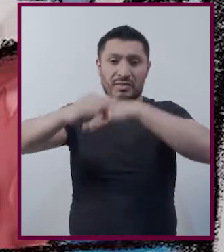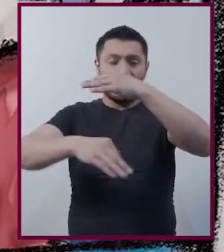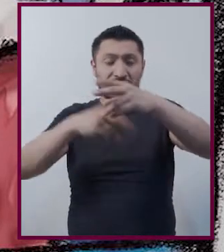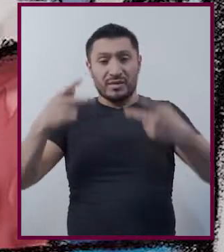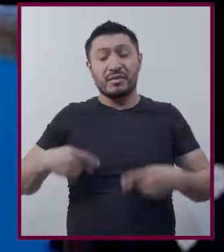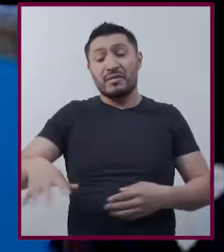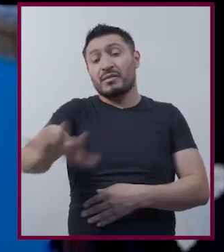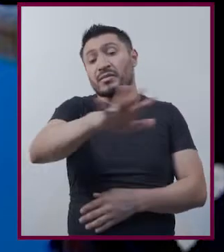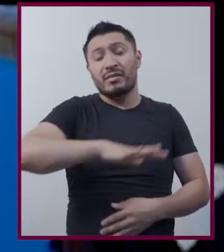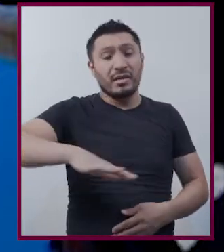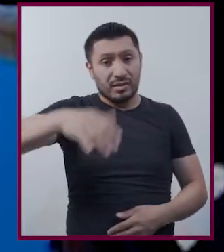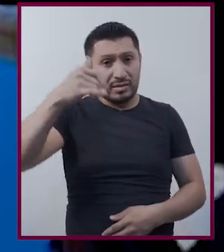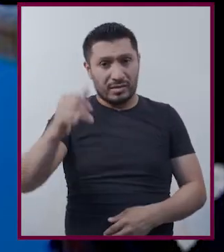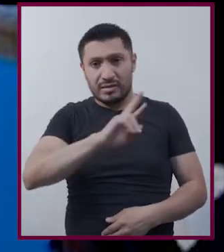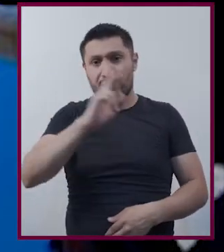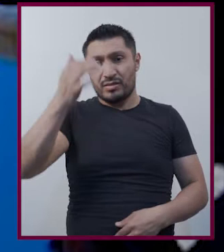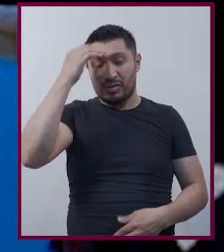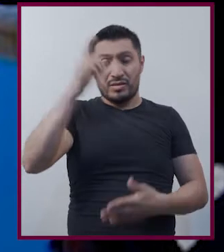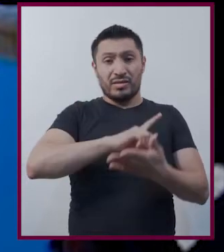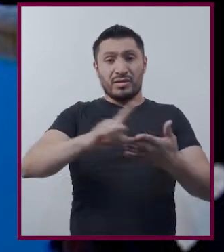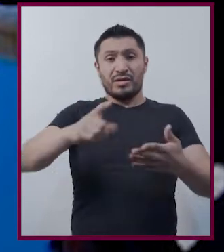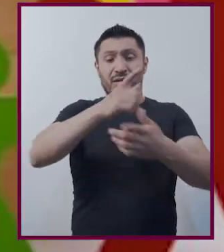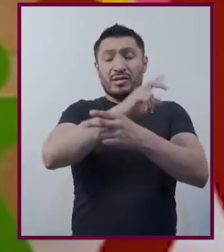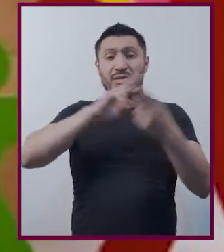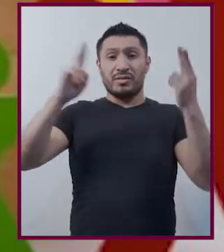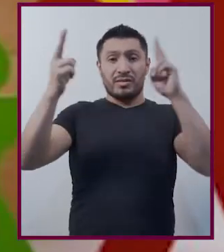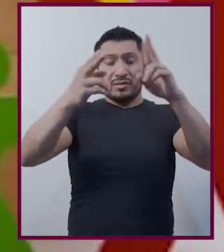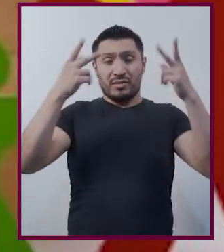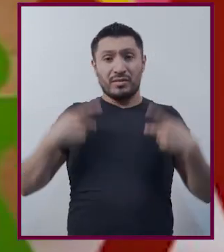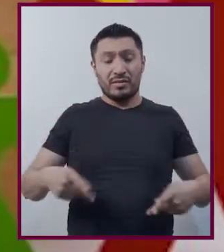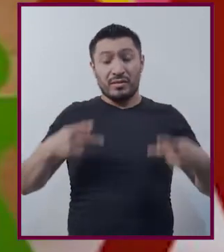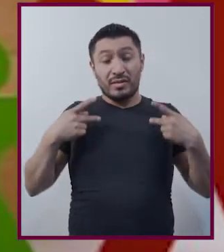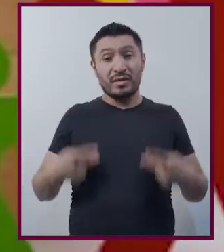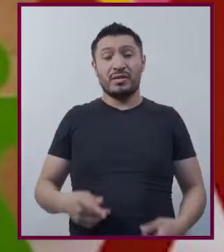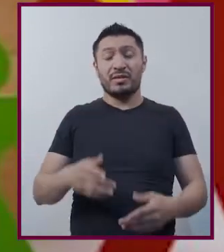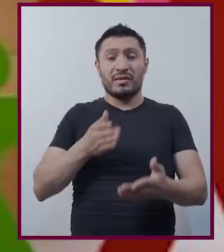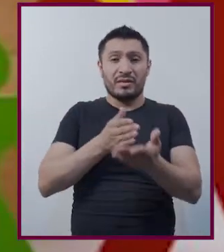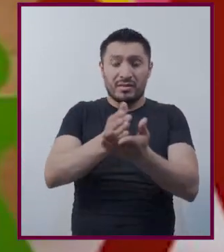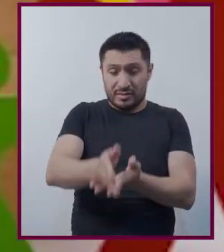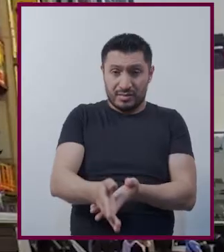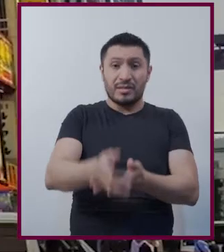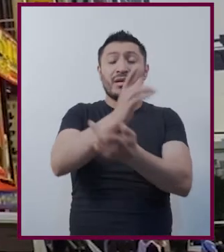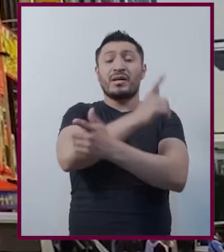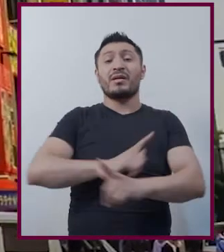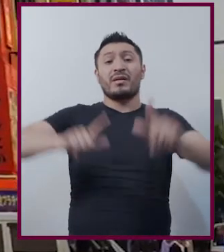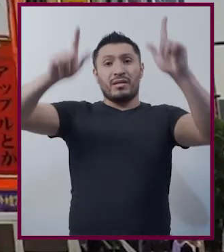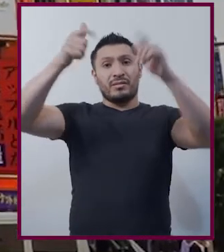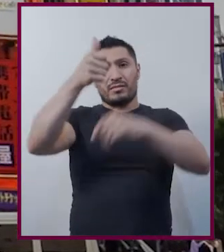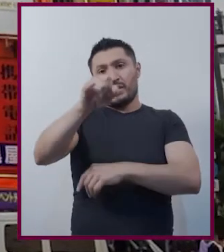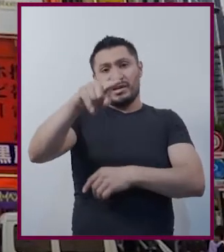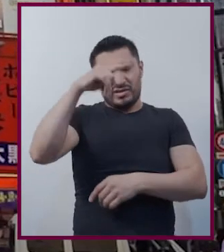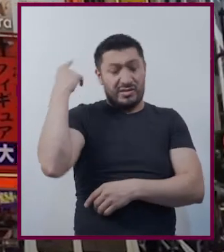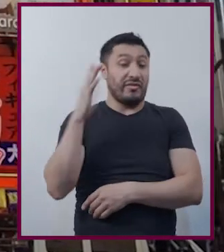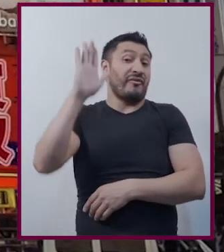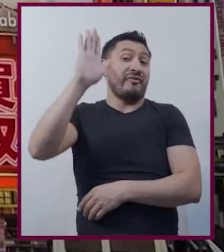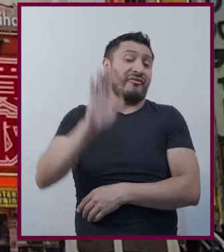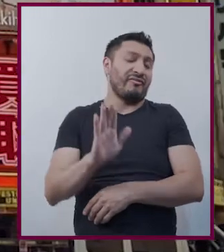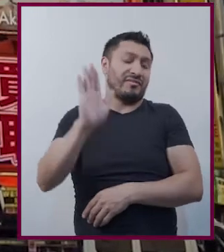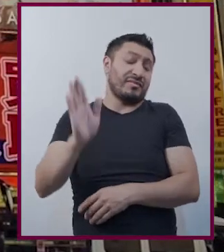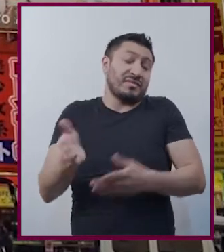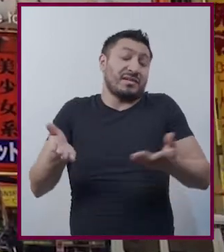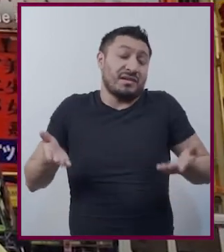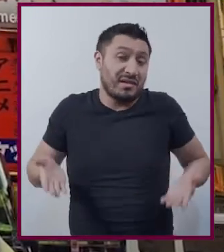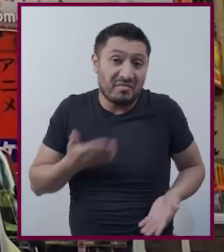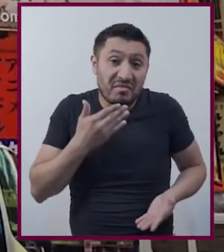y reconoce el derecho universal de la humanidad a la libertad. Dicho de este modo, suena bastante fácil y razonable,